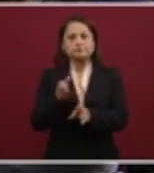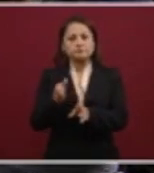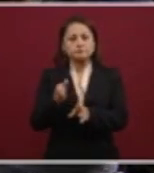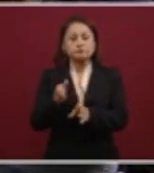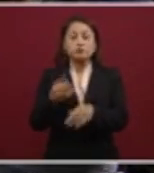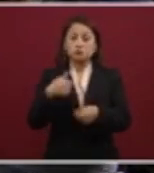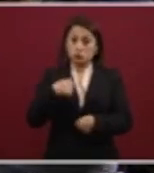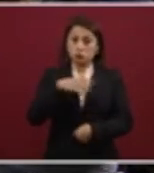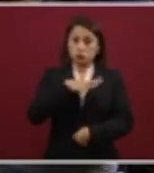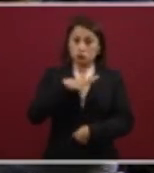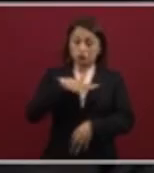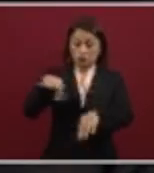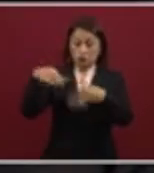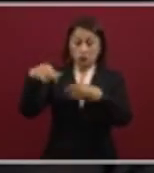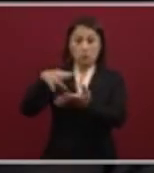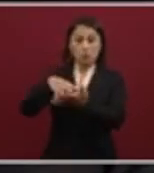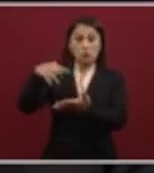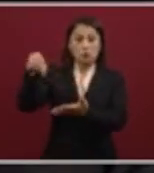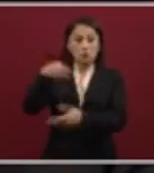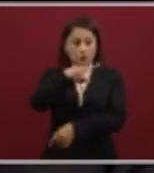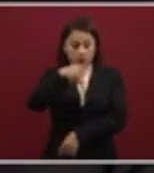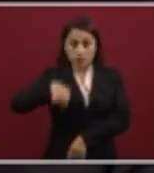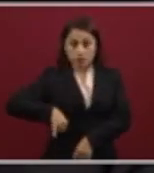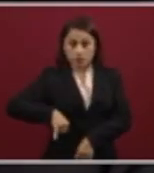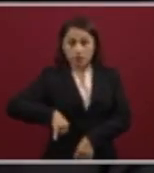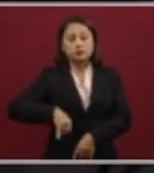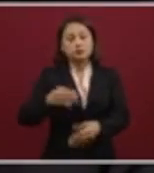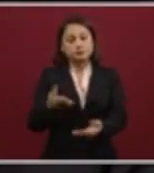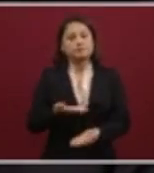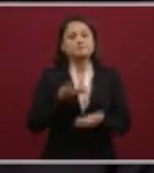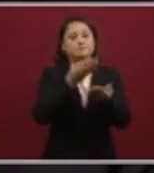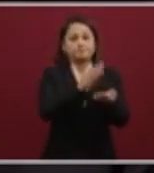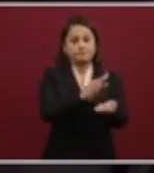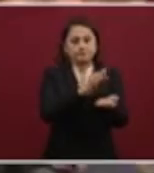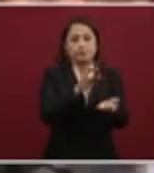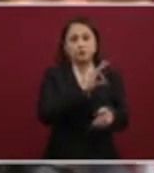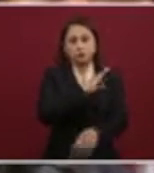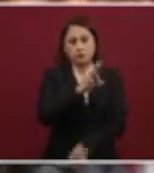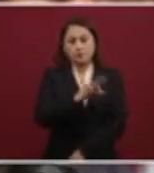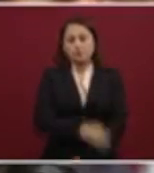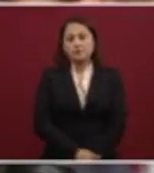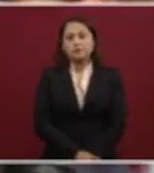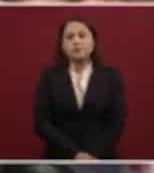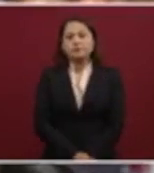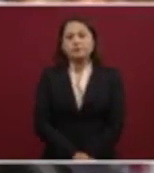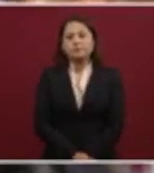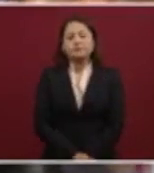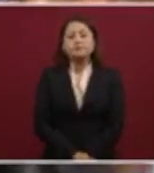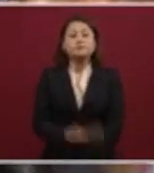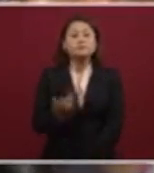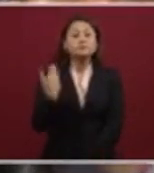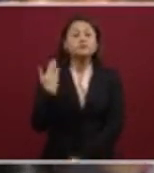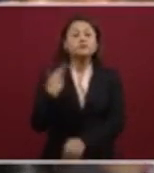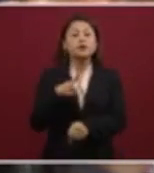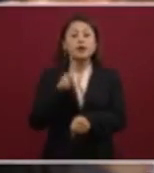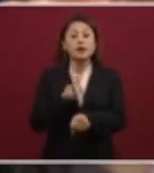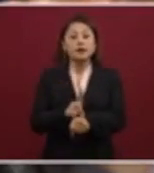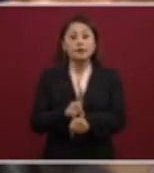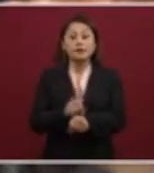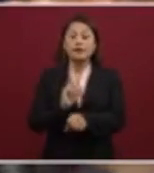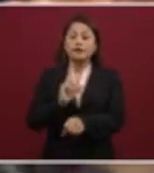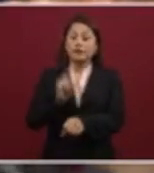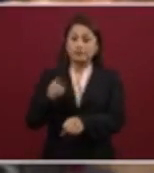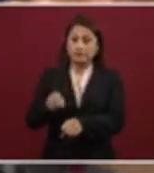por si le interesa dejarle en sus manos. Hace unos días presentamos en Contralínea y Sin